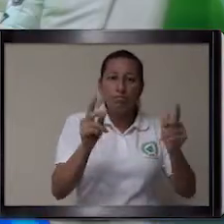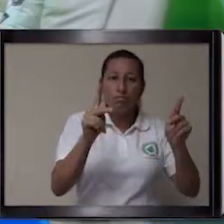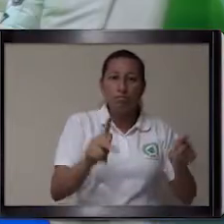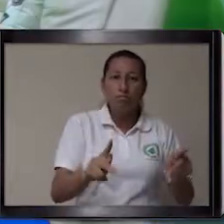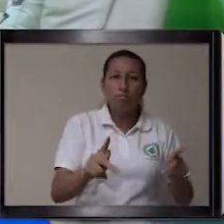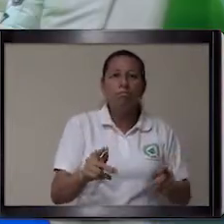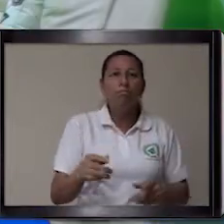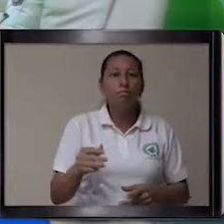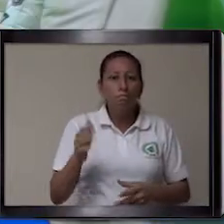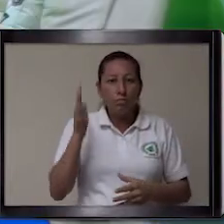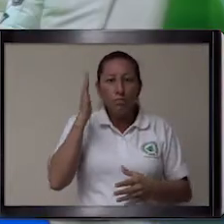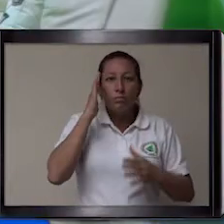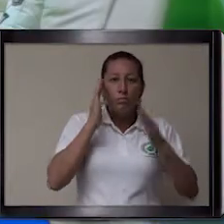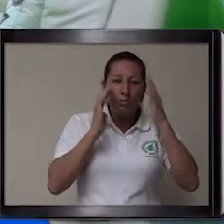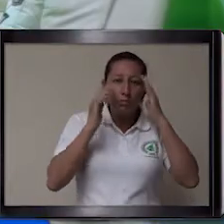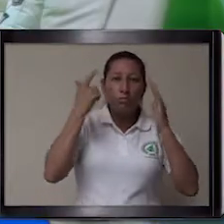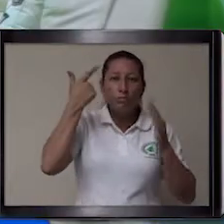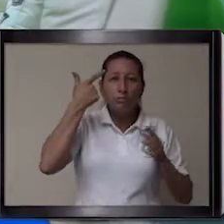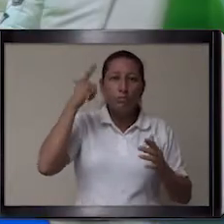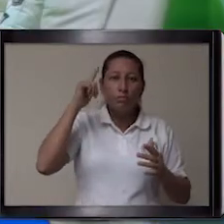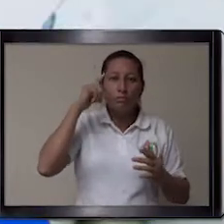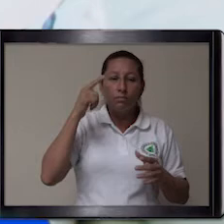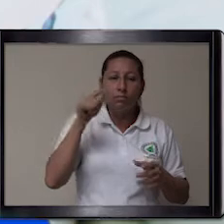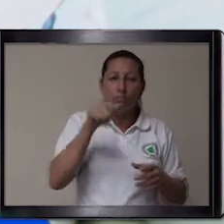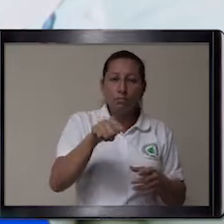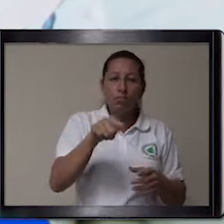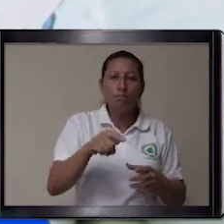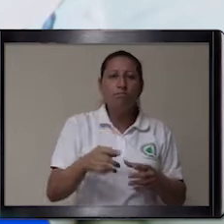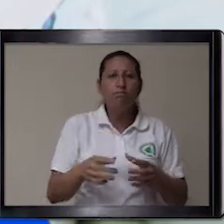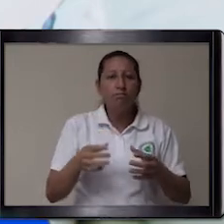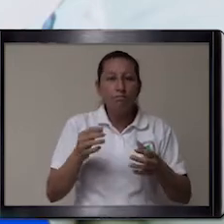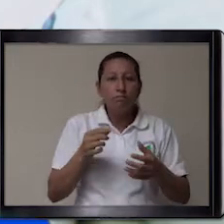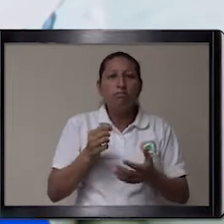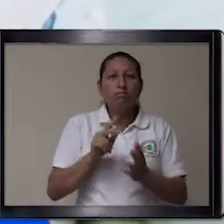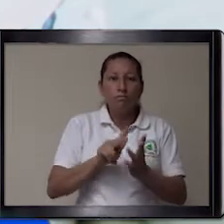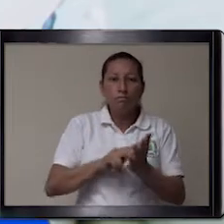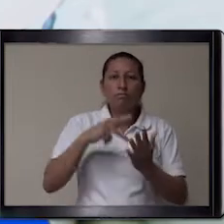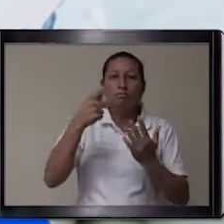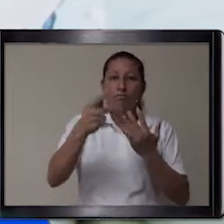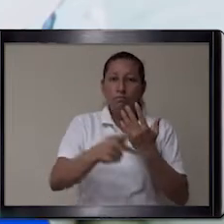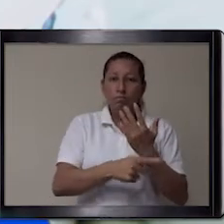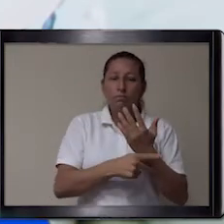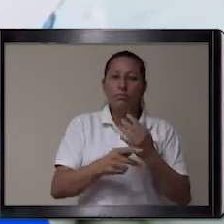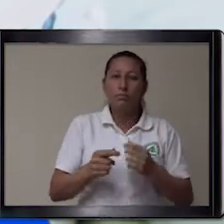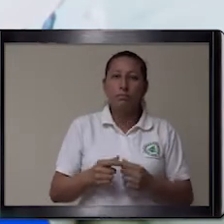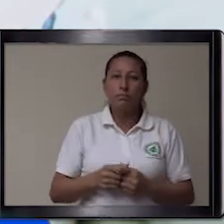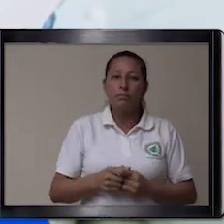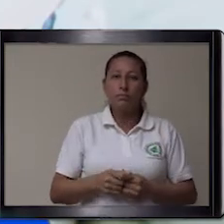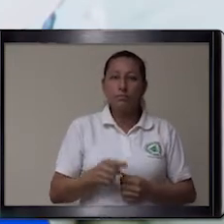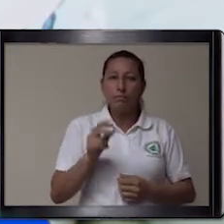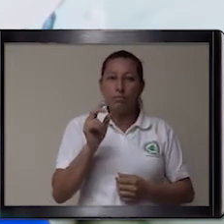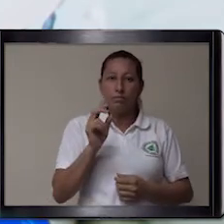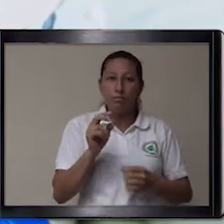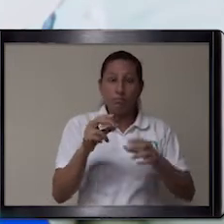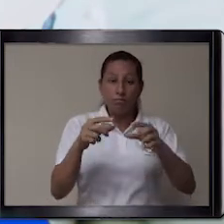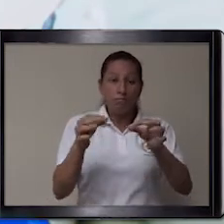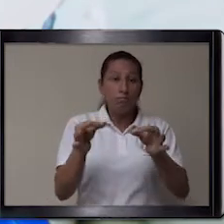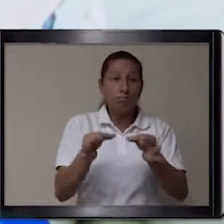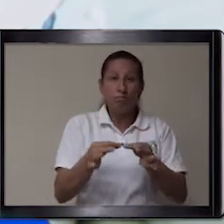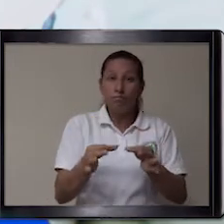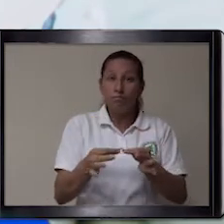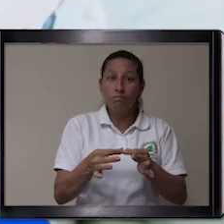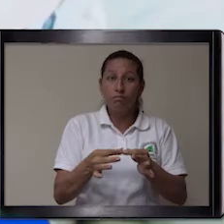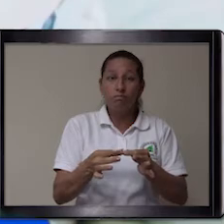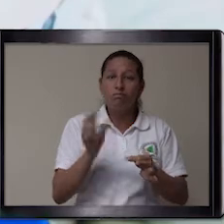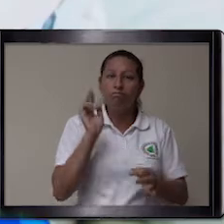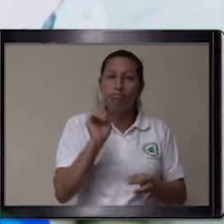menciona de Isla de Ometepe. Entonces, en la Isla de Ometepe tenemos 2 volcanes. ¿Ves? Entonces,